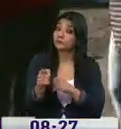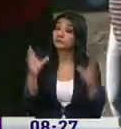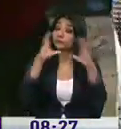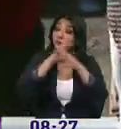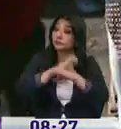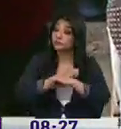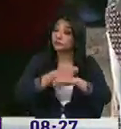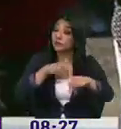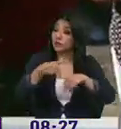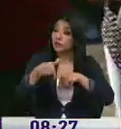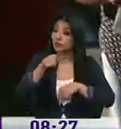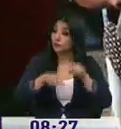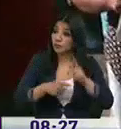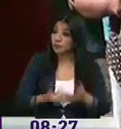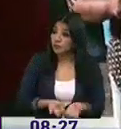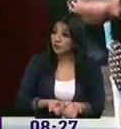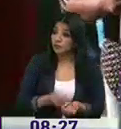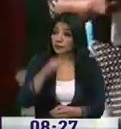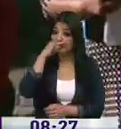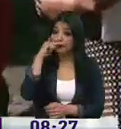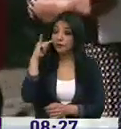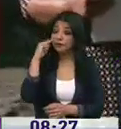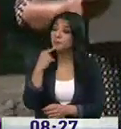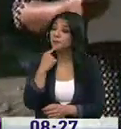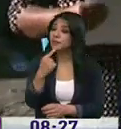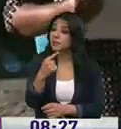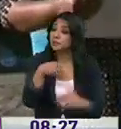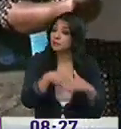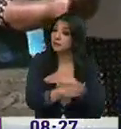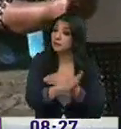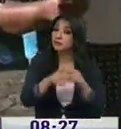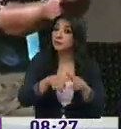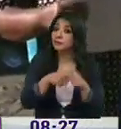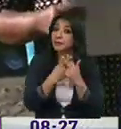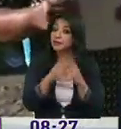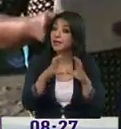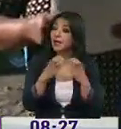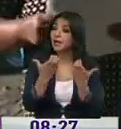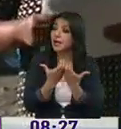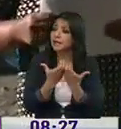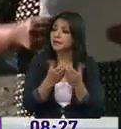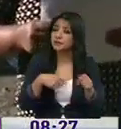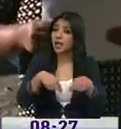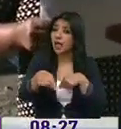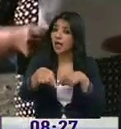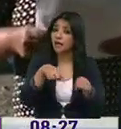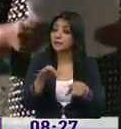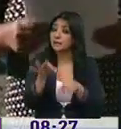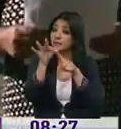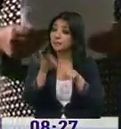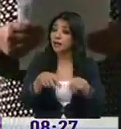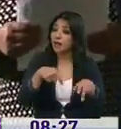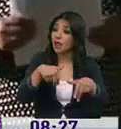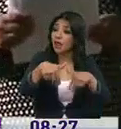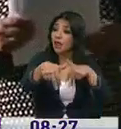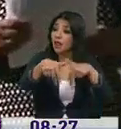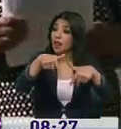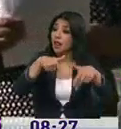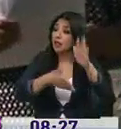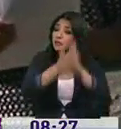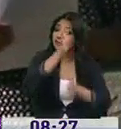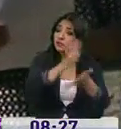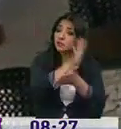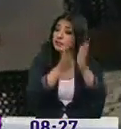pueden salir por aquí y los niños me decían, ingresan a clases, es una calle principal que ellos utilizan para ir a sus